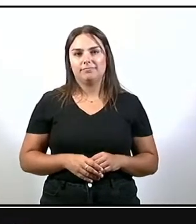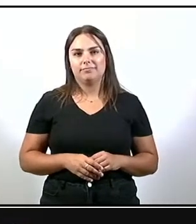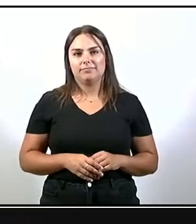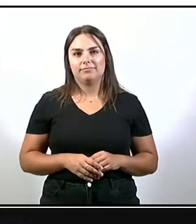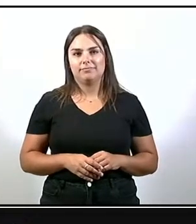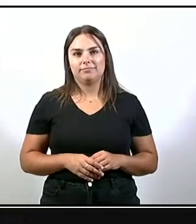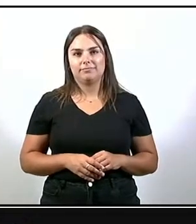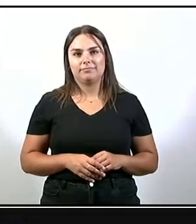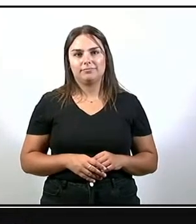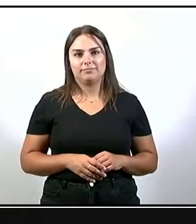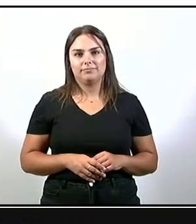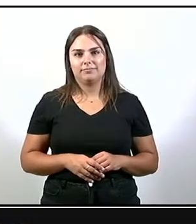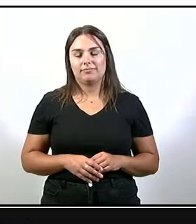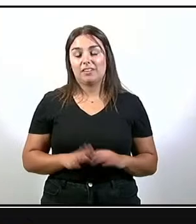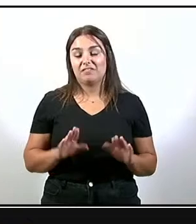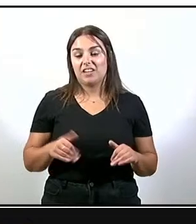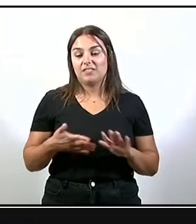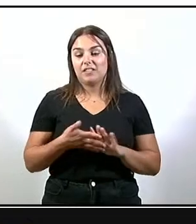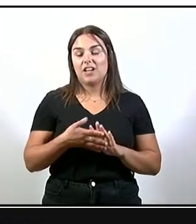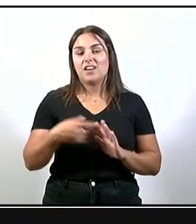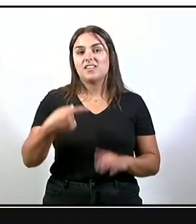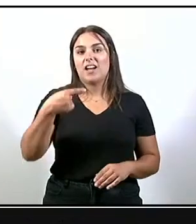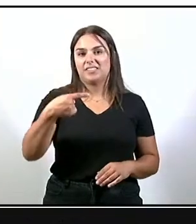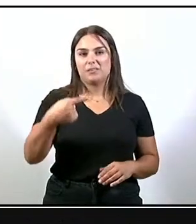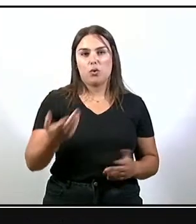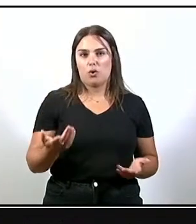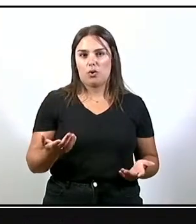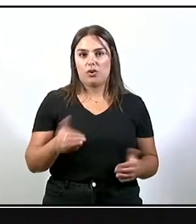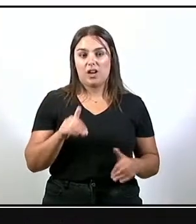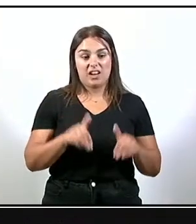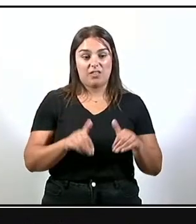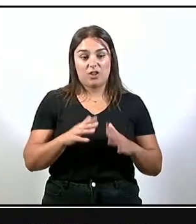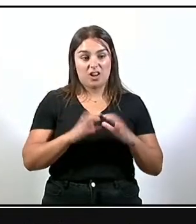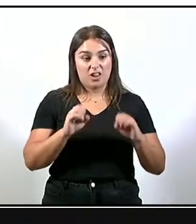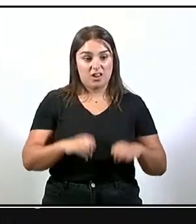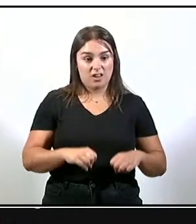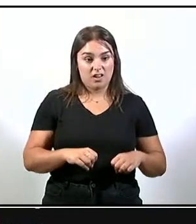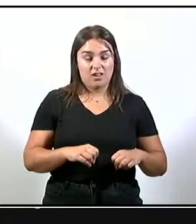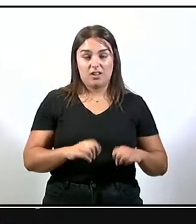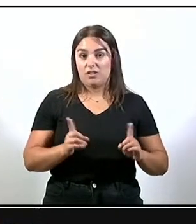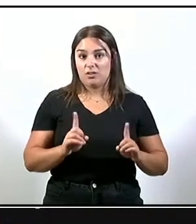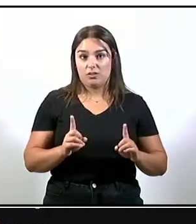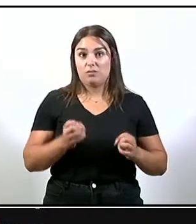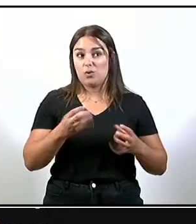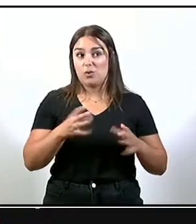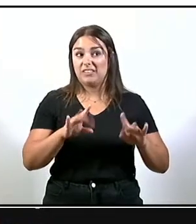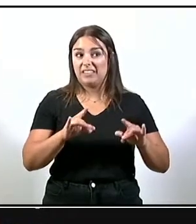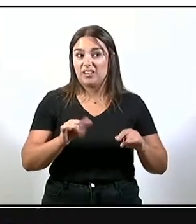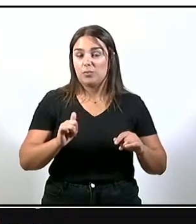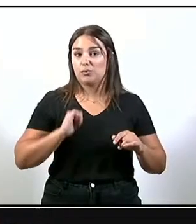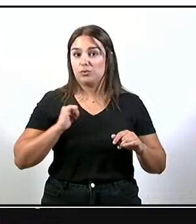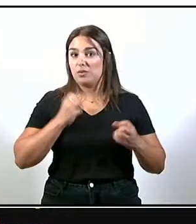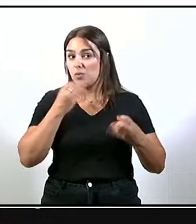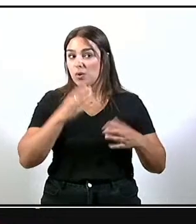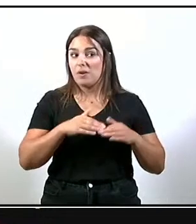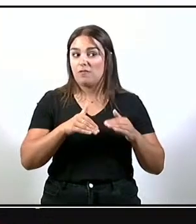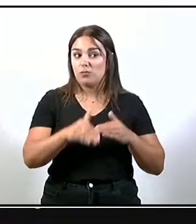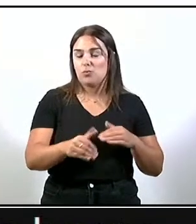Yo creo que es enormemente negativo que haya que repetir las elecciones. No es bueno para esta tierra, no es bueno para sus oportunidades, no es bueno para su